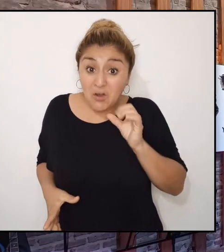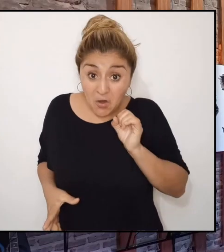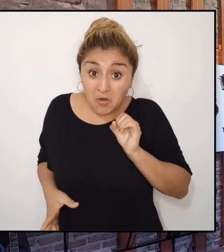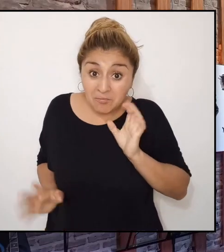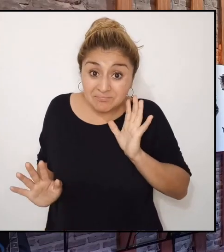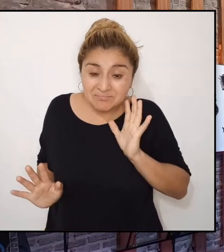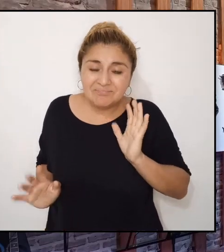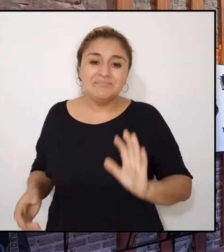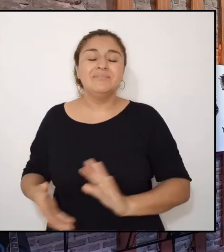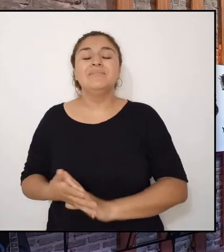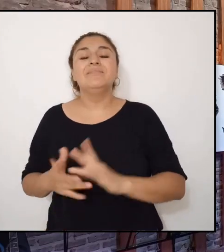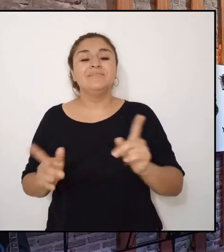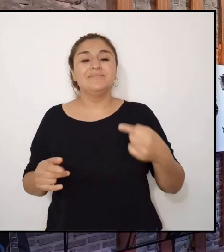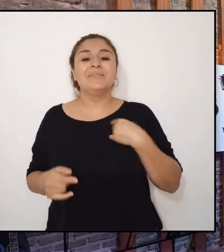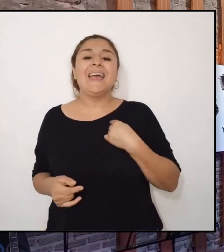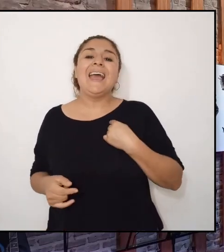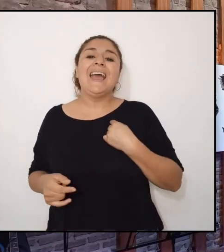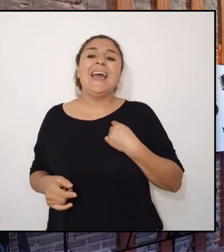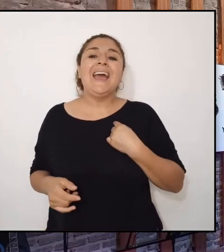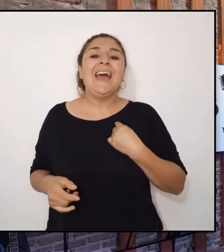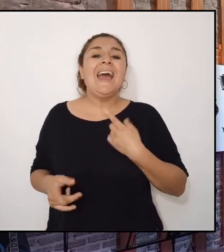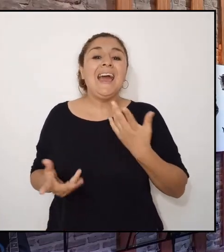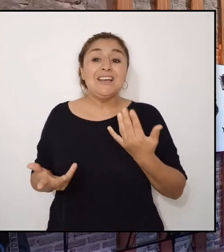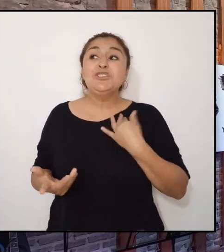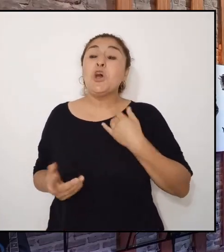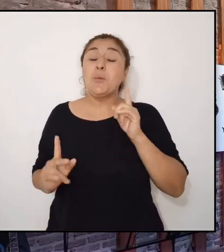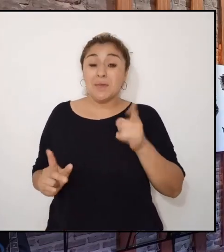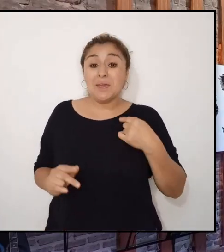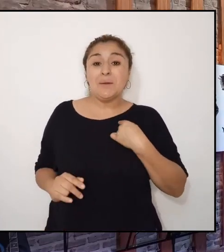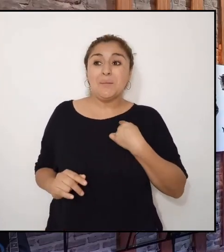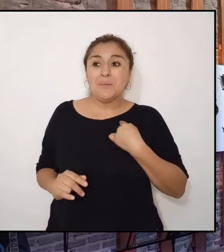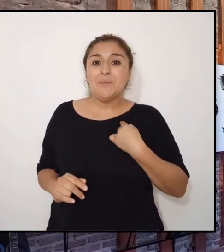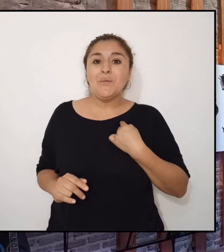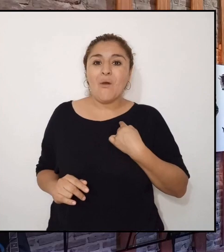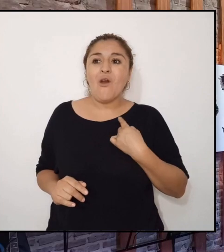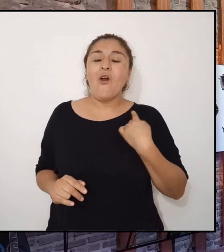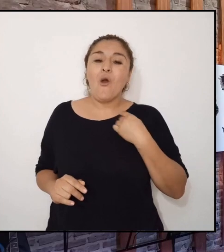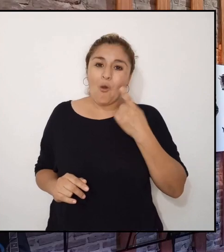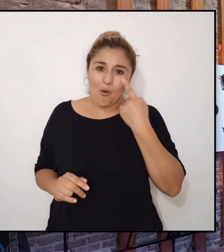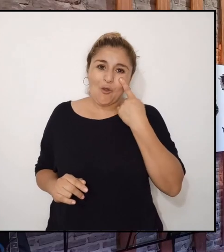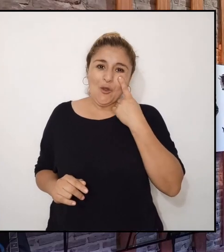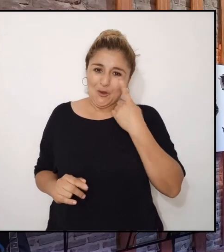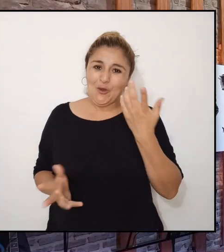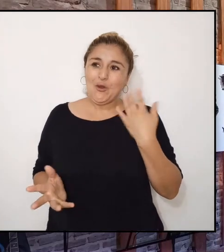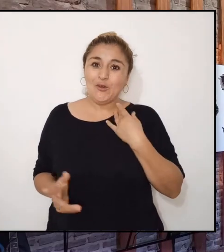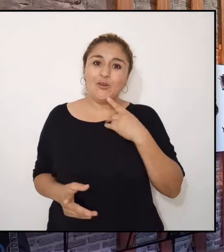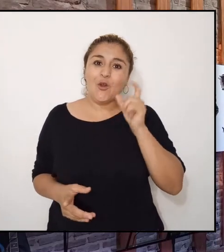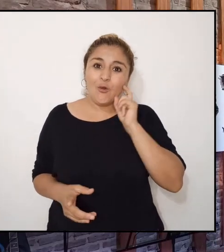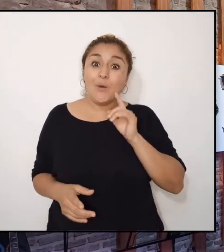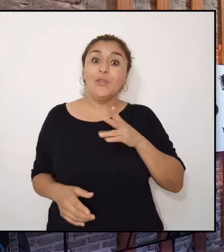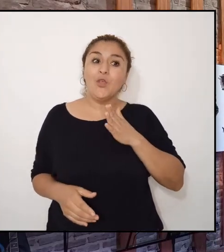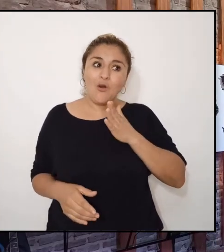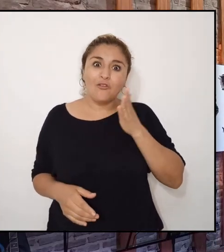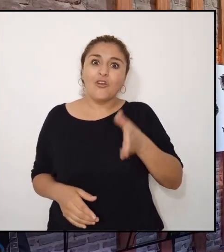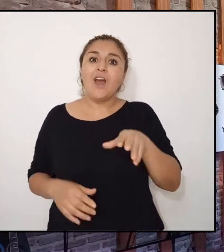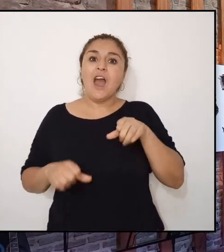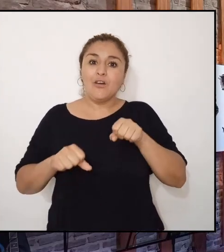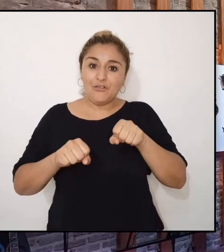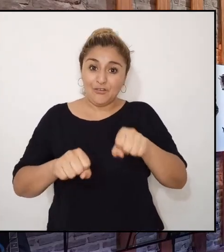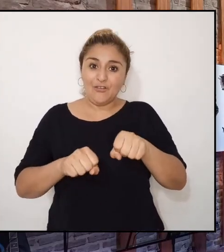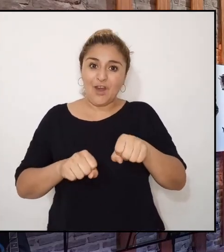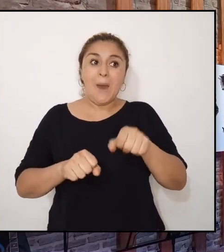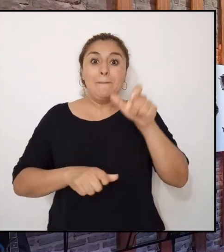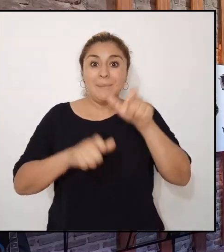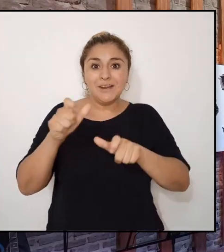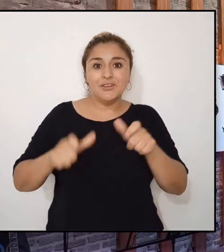No sea extremo, pero yo he visto personas que le ponen como un arnés y con una sobrita le llevan, lo he visto, ¿eh? Para que no se le pierdan los shoppings